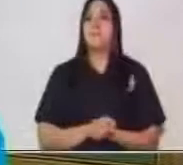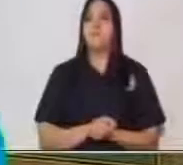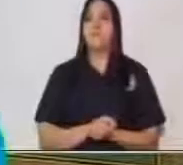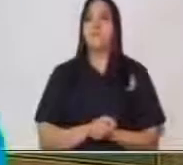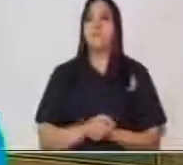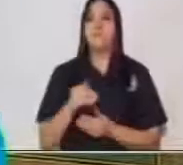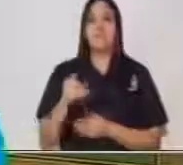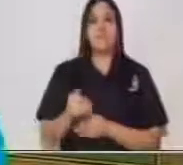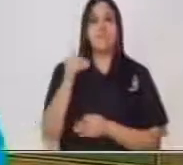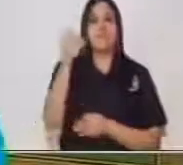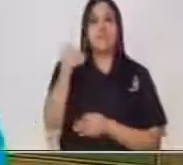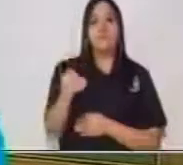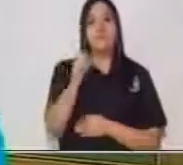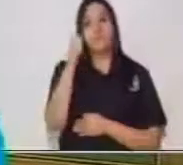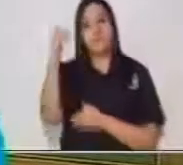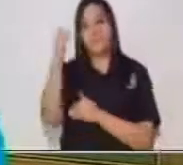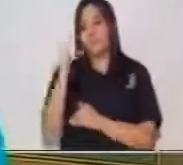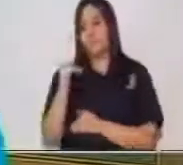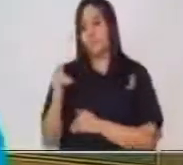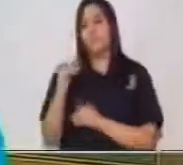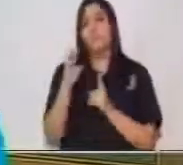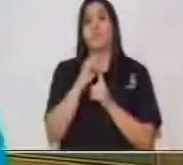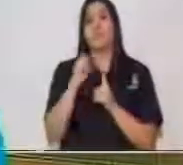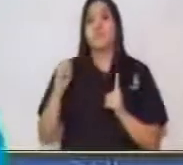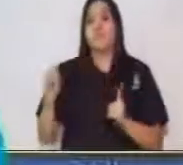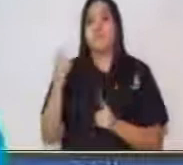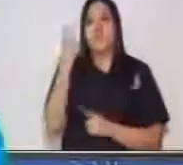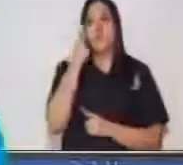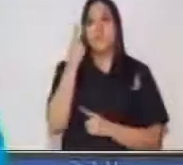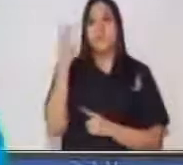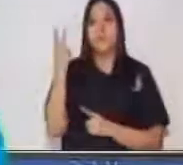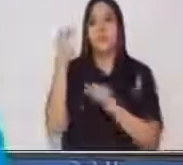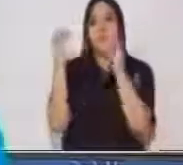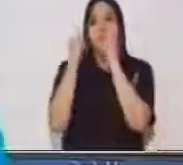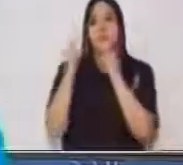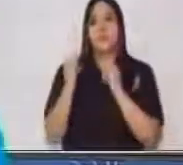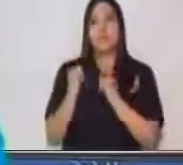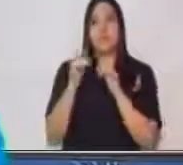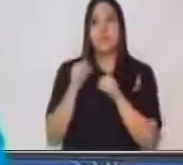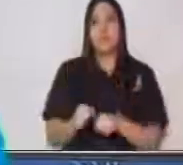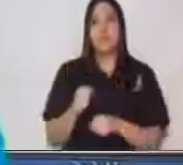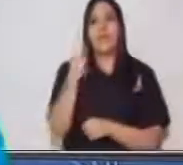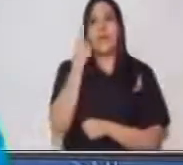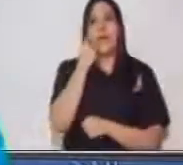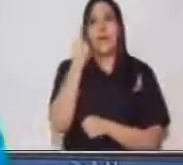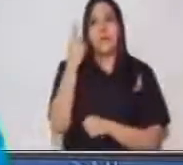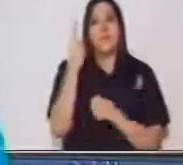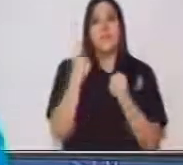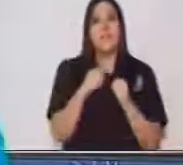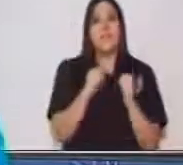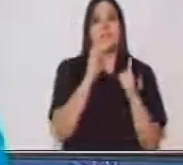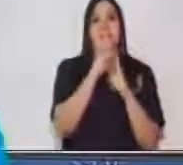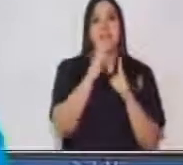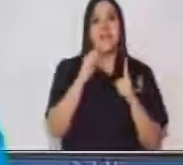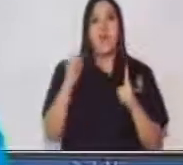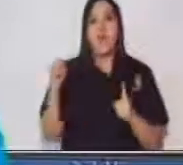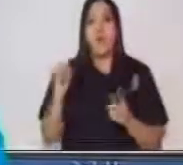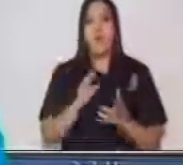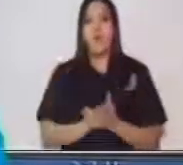nuestra siguiente oración. Y vamos a ver nuestra imagen para poder redactar